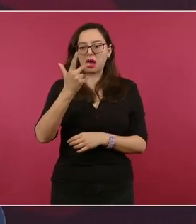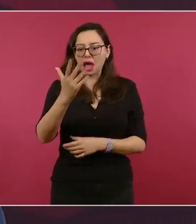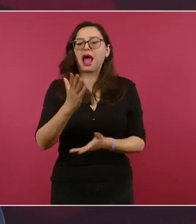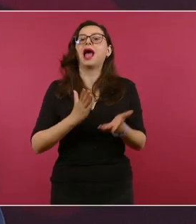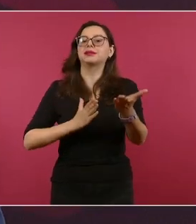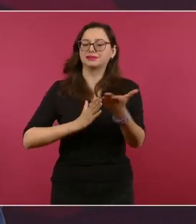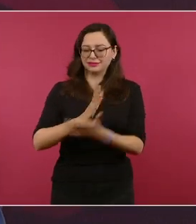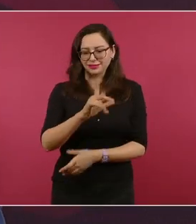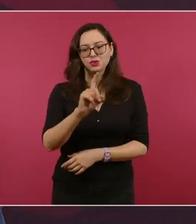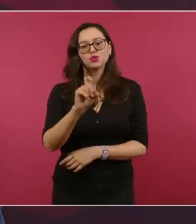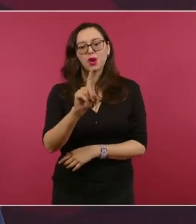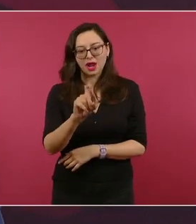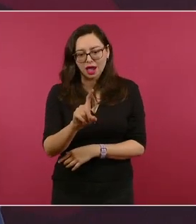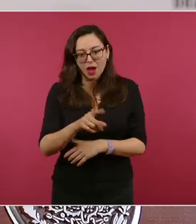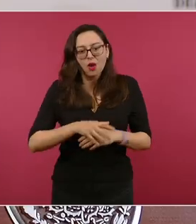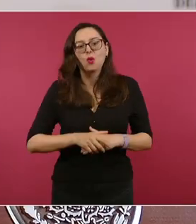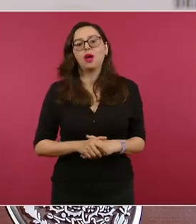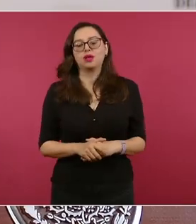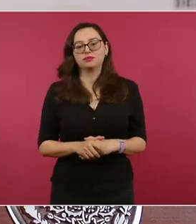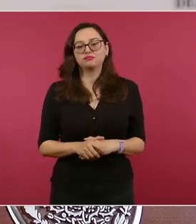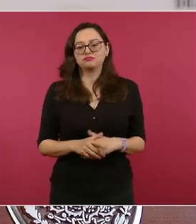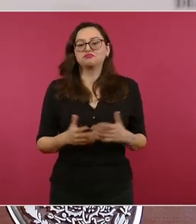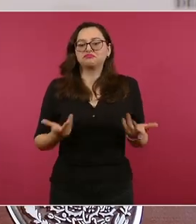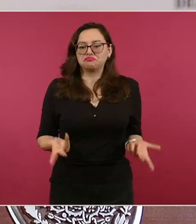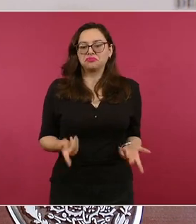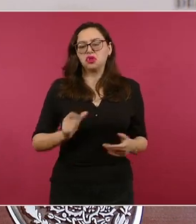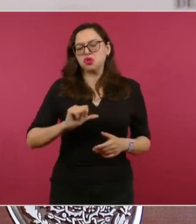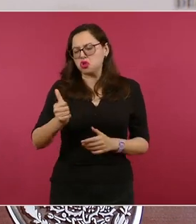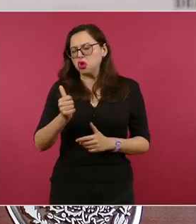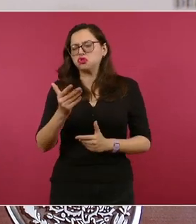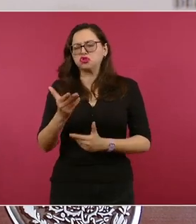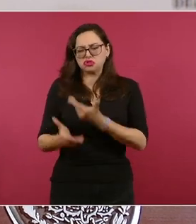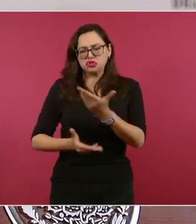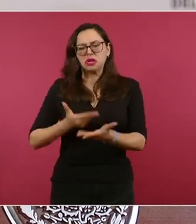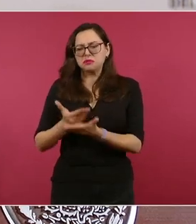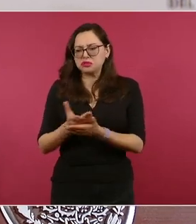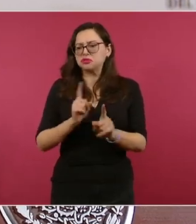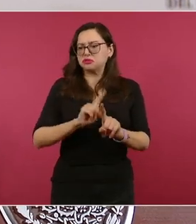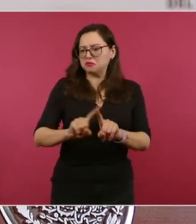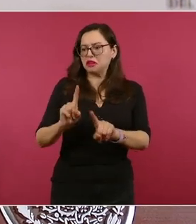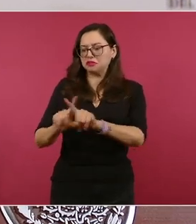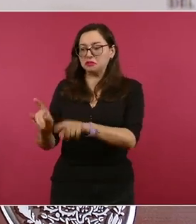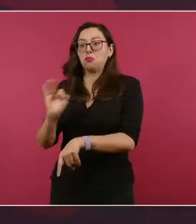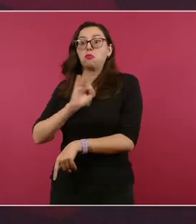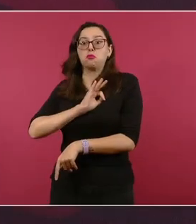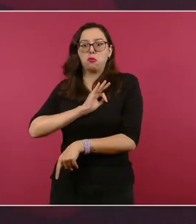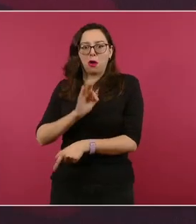acceso al agua y a otros satisfactores.